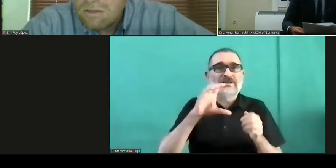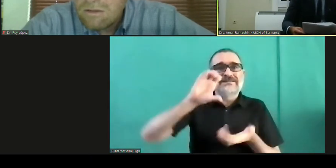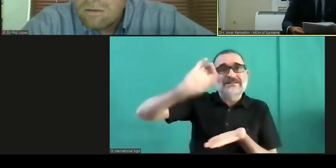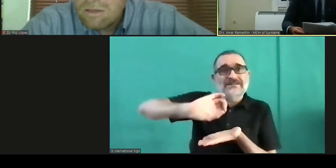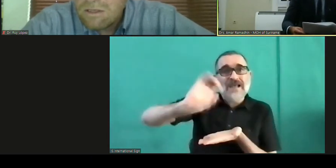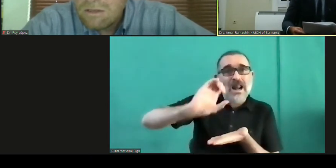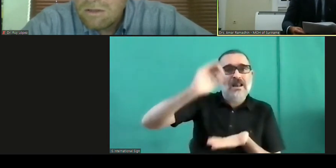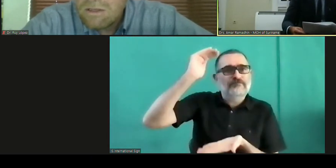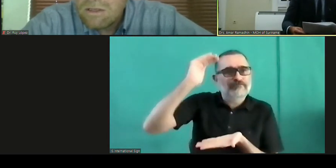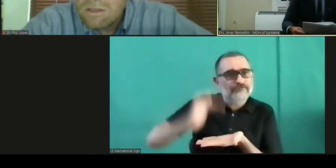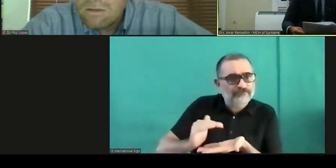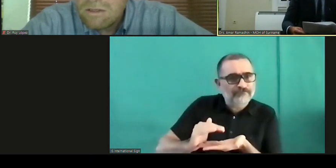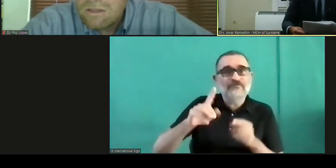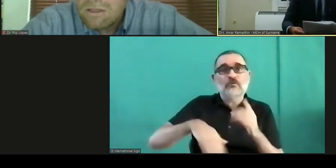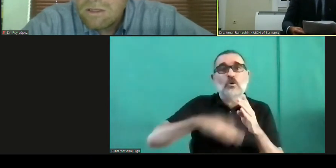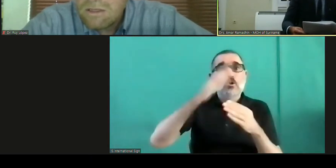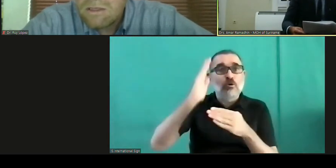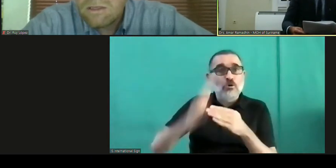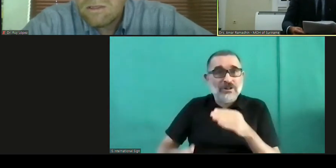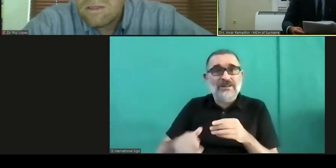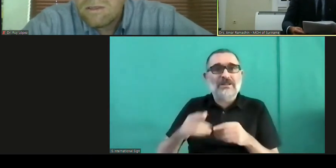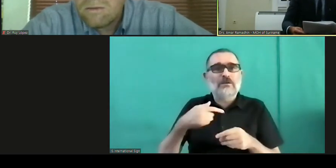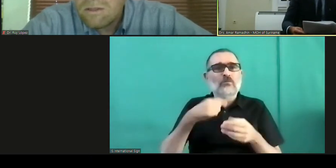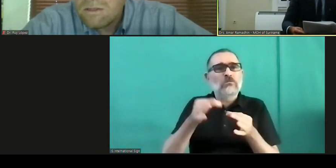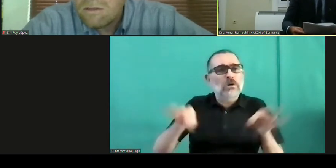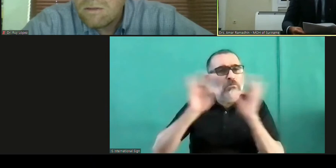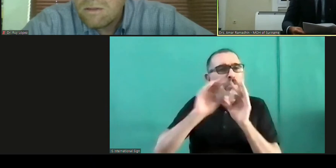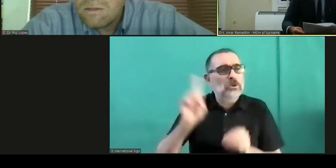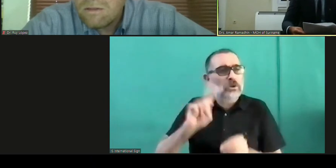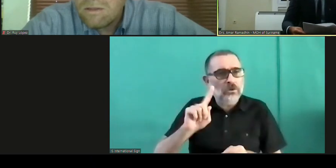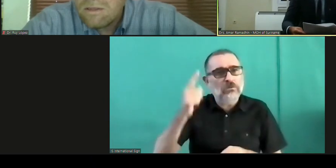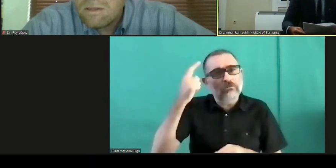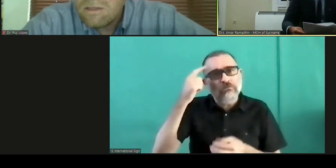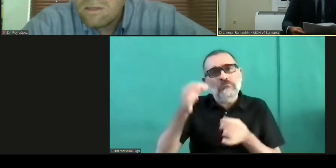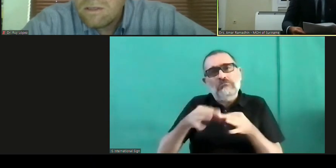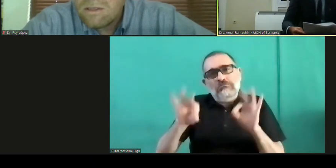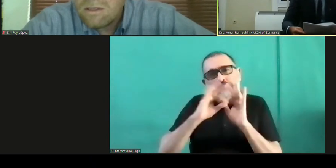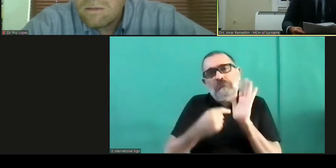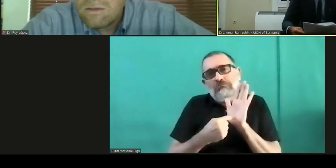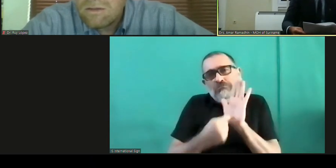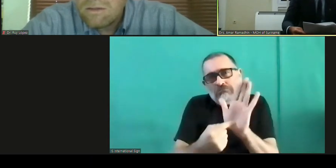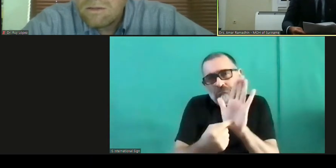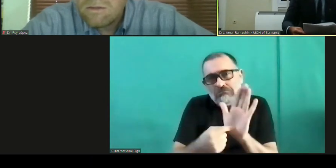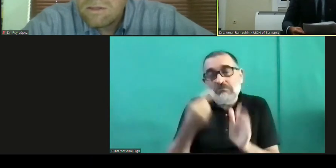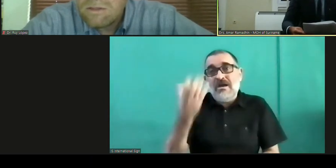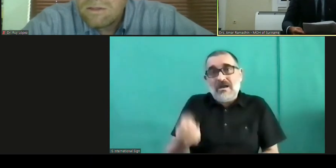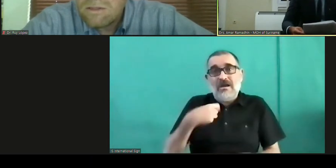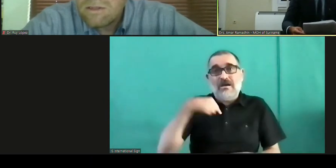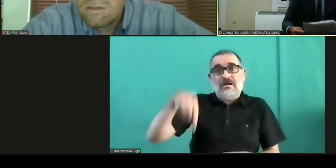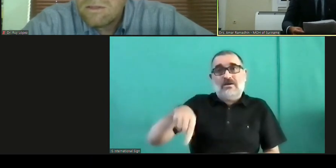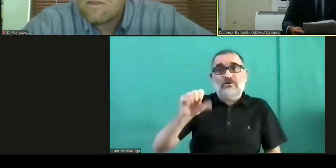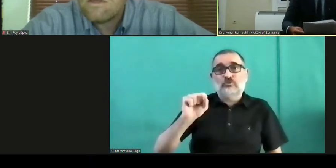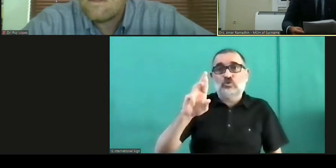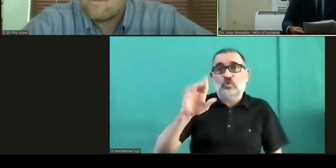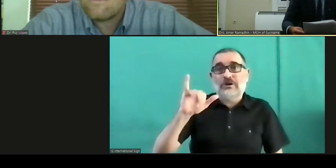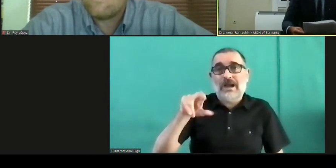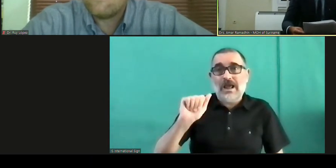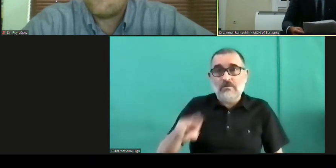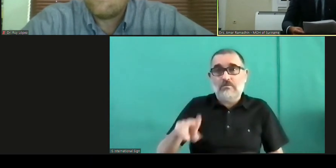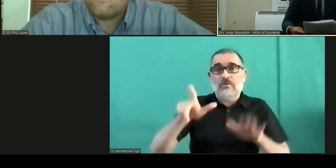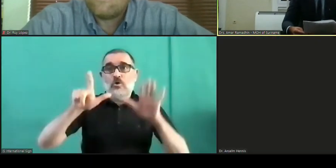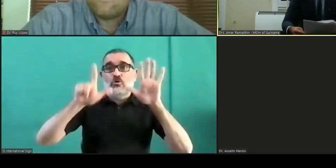manejo de desastres más inversión en la agricultura y cooperación con otros ministerios para tener